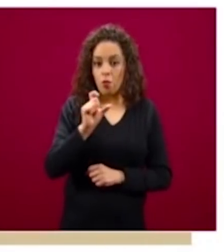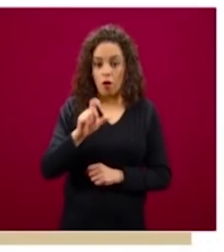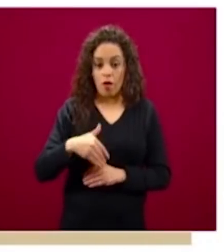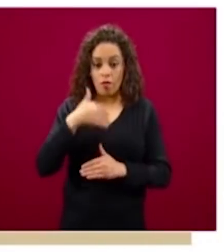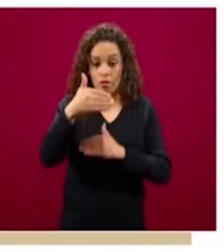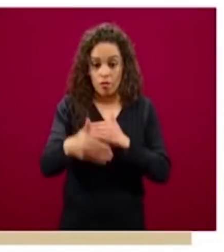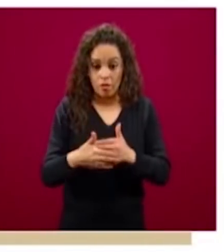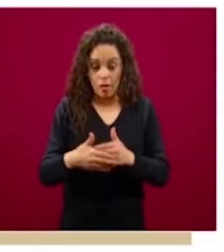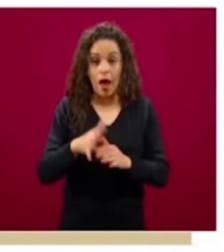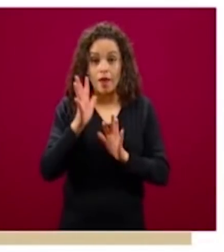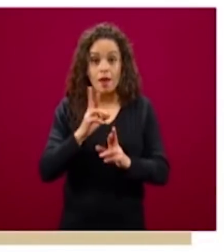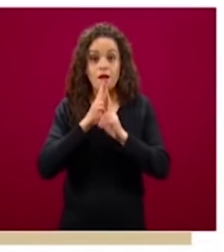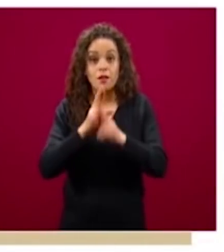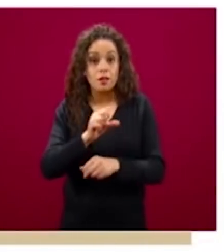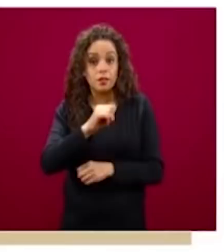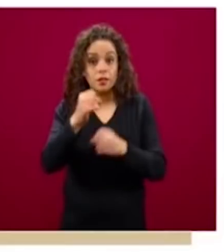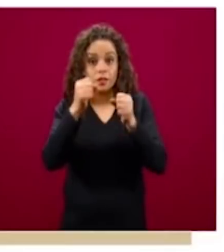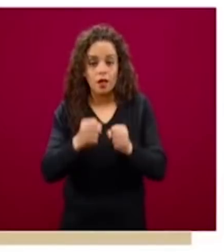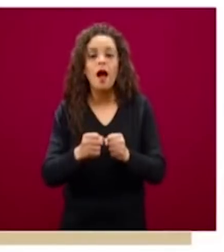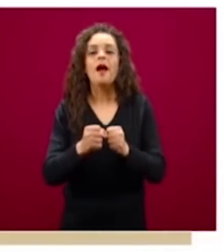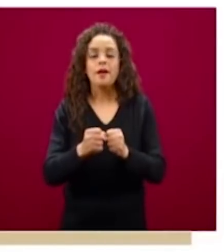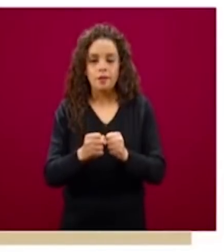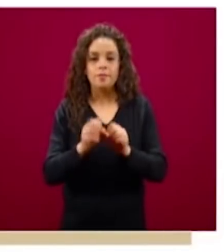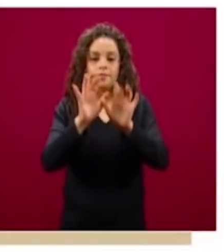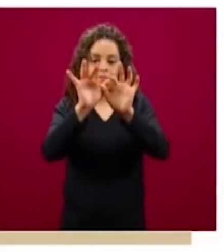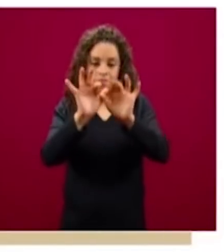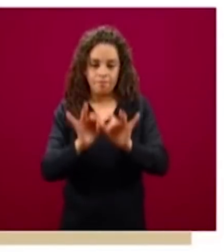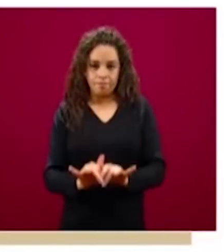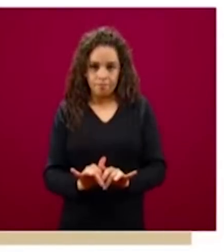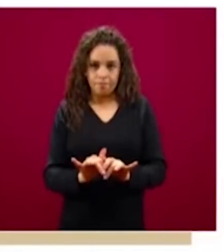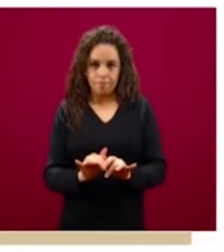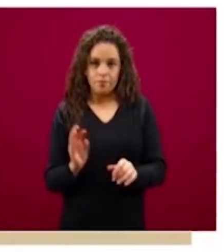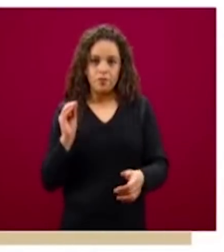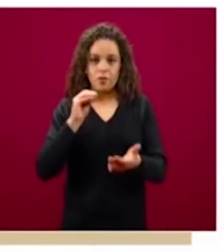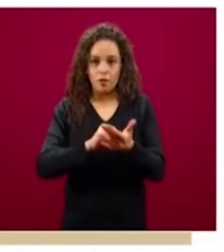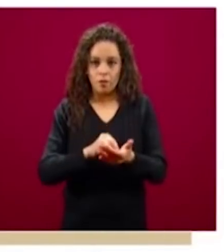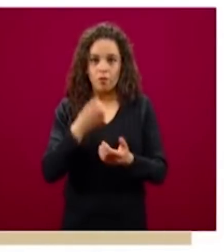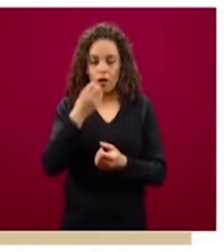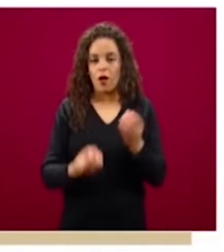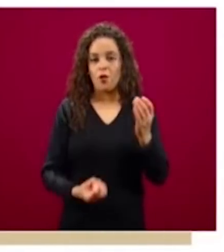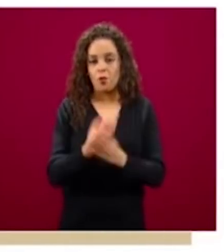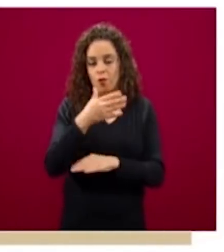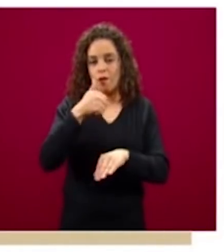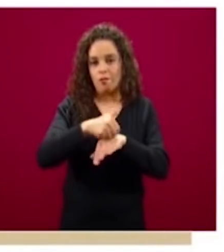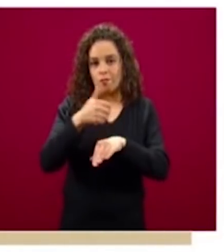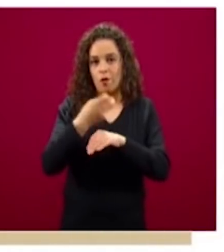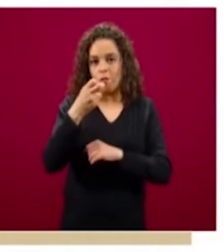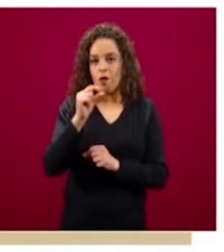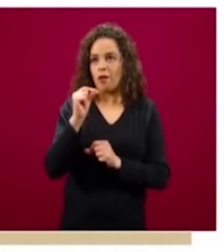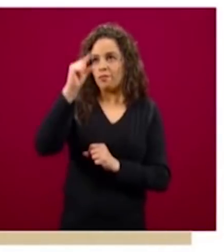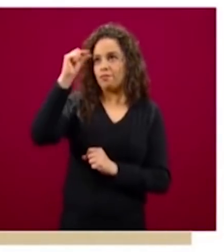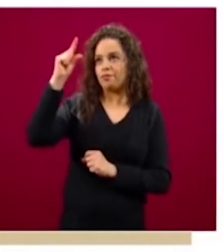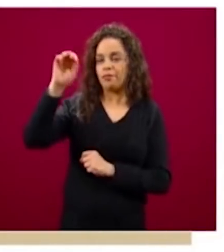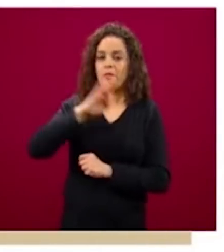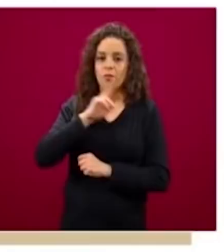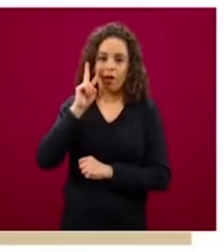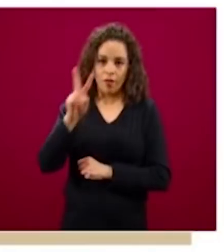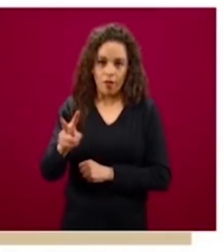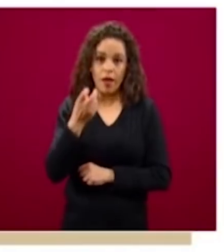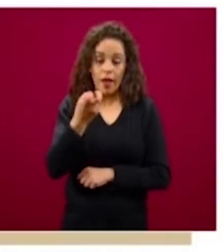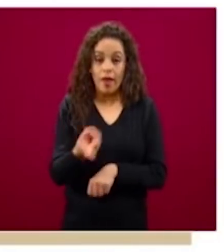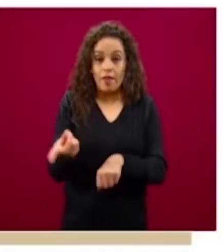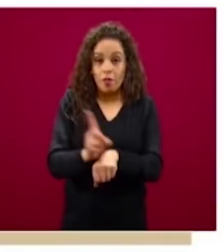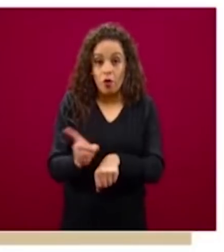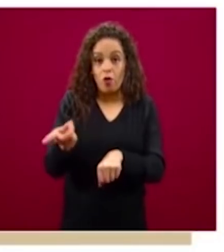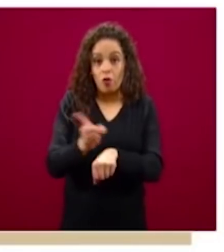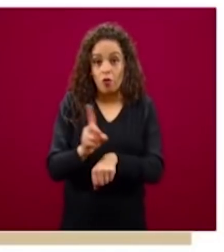los índices. Conforme se actualizan las defunciones, se actualizan los índices. De modo que todos los días el índice